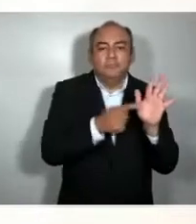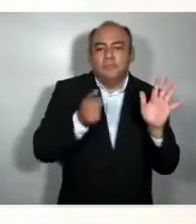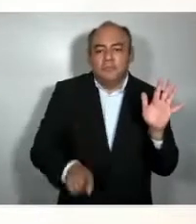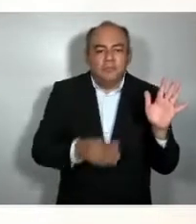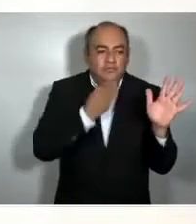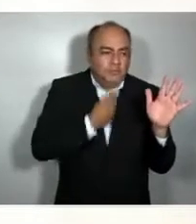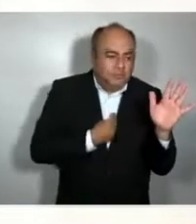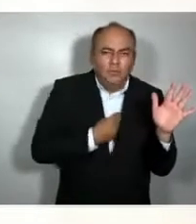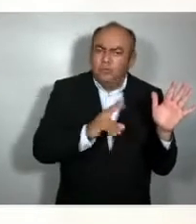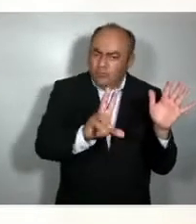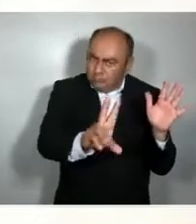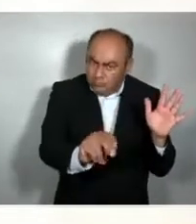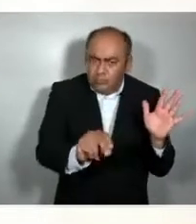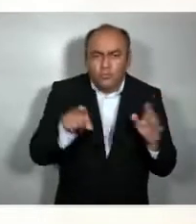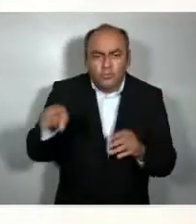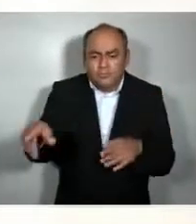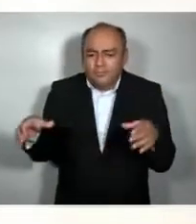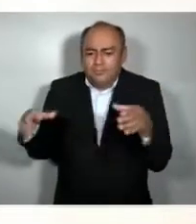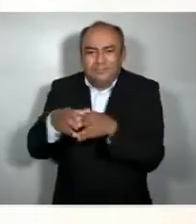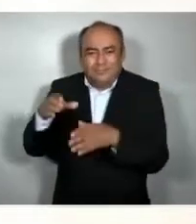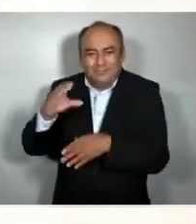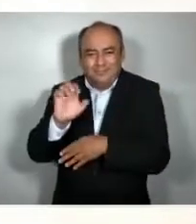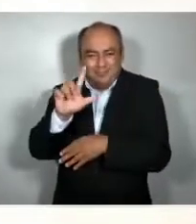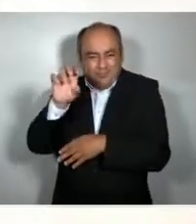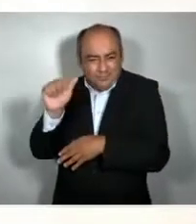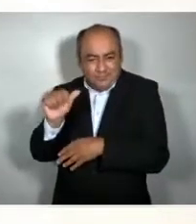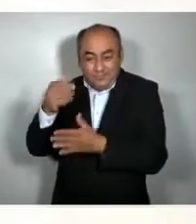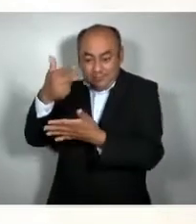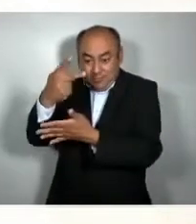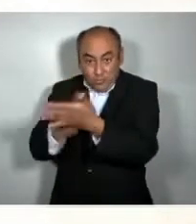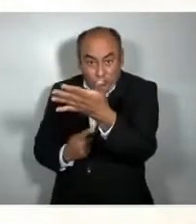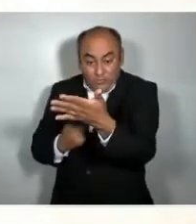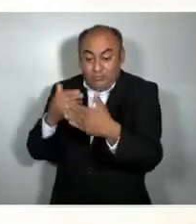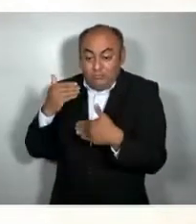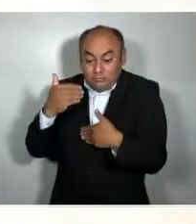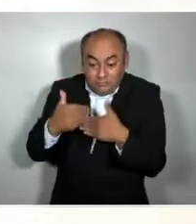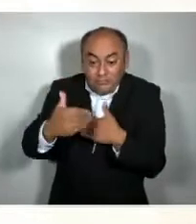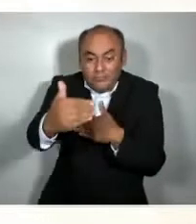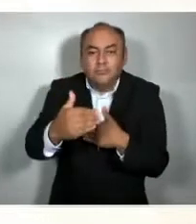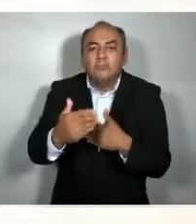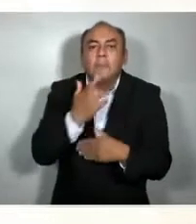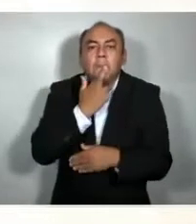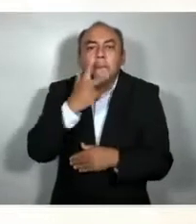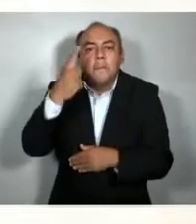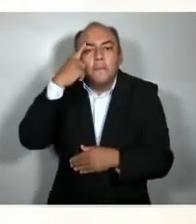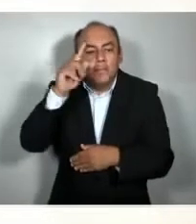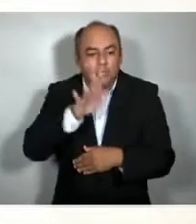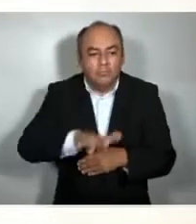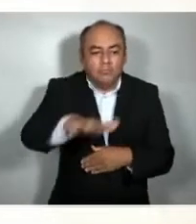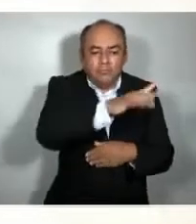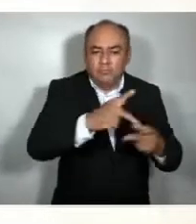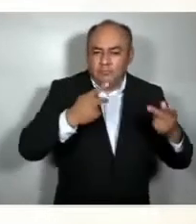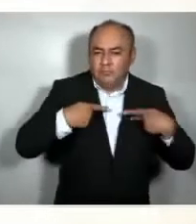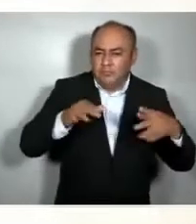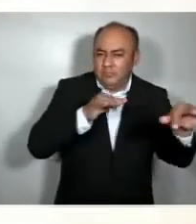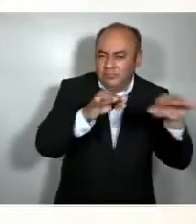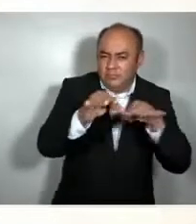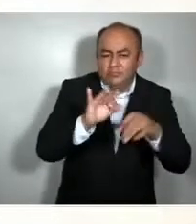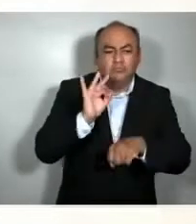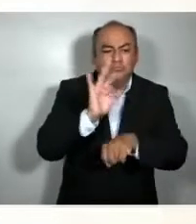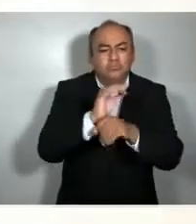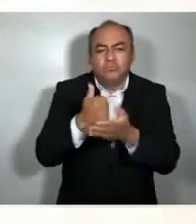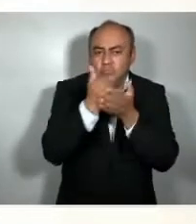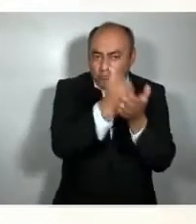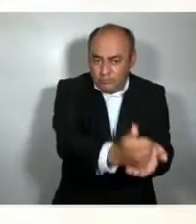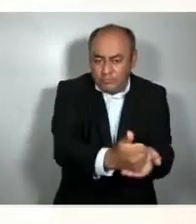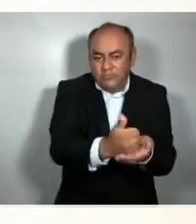trata de una decisión humana que conllevará a mejorar el clima laboral y la productividad de las